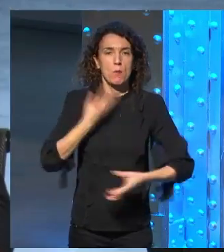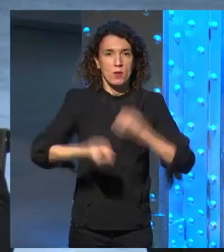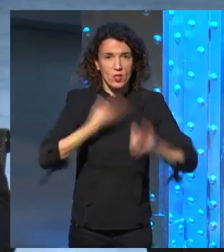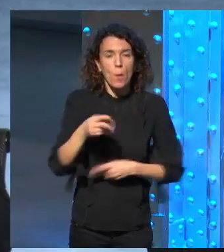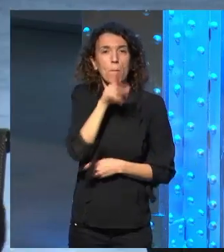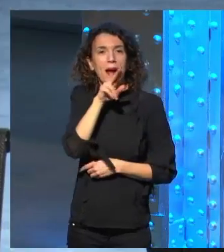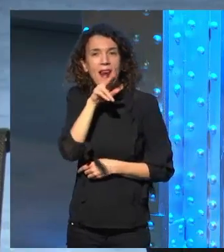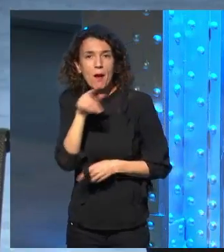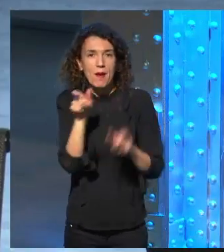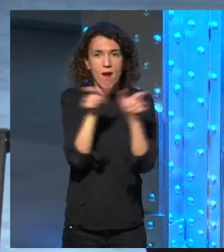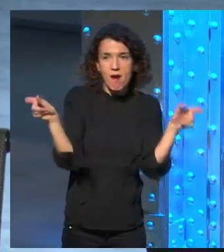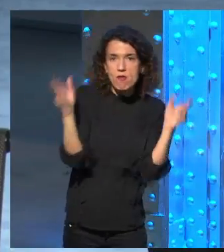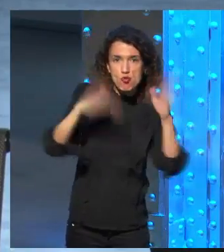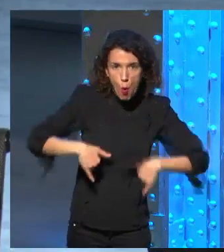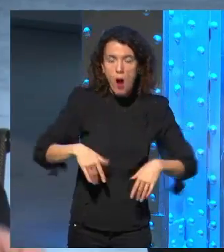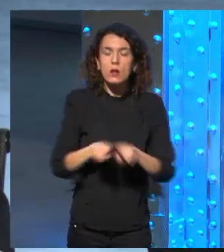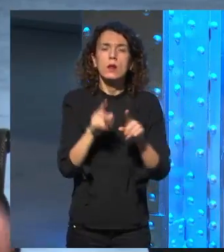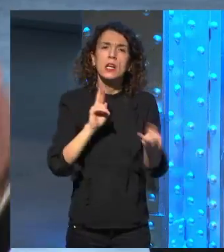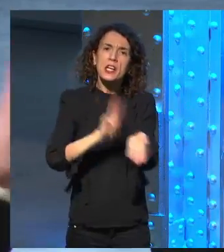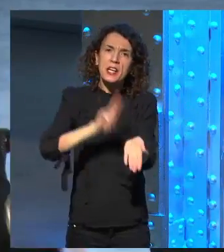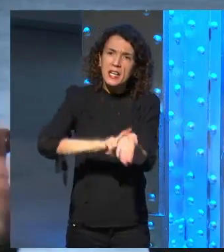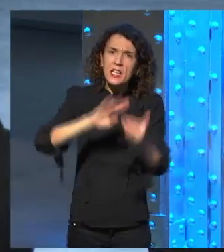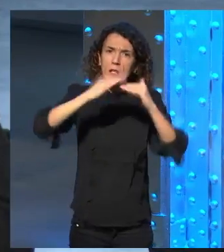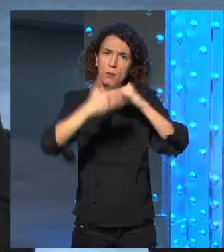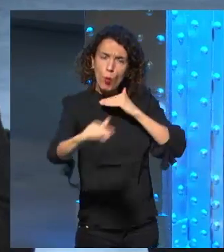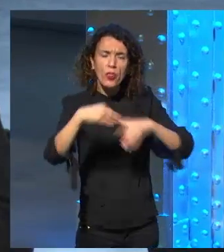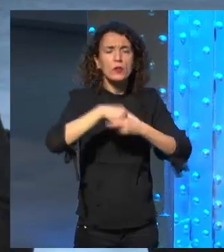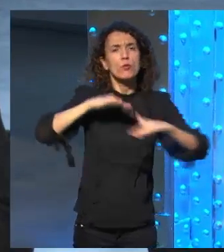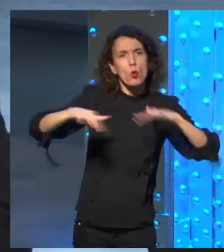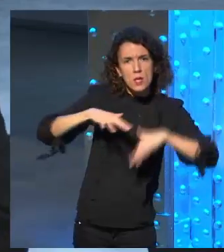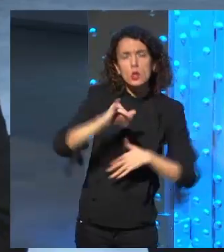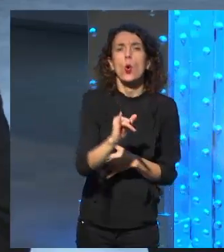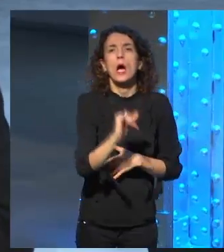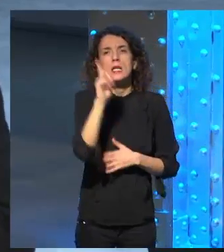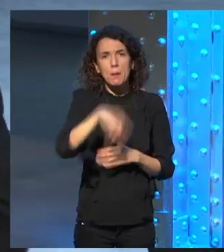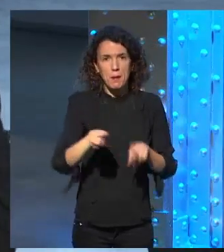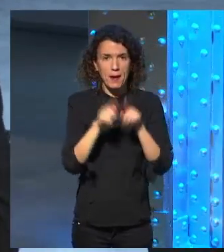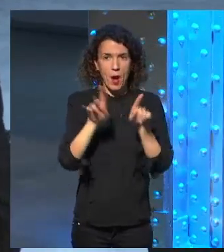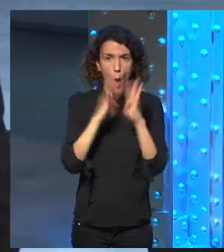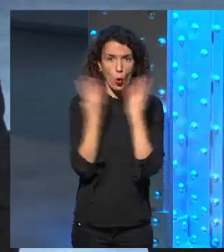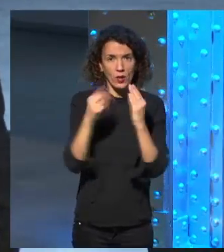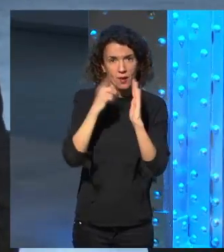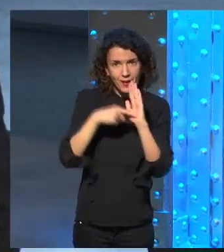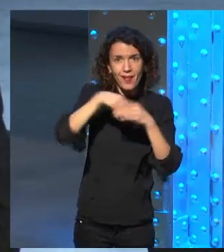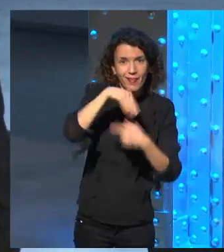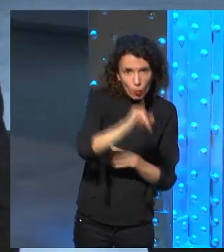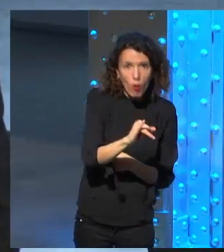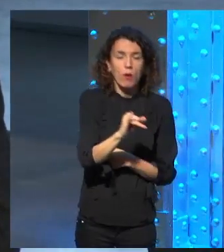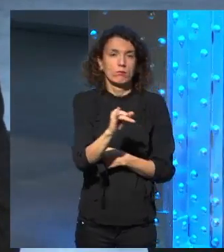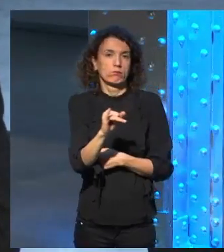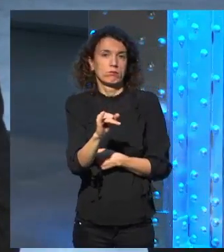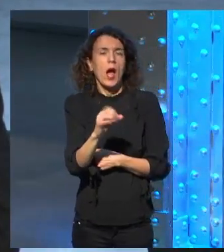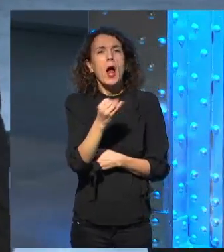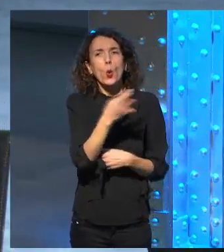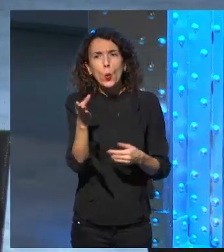palabras, pero este tipo de ritmo está presente en este tipo de movimientos, está presente en el concierto para orquesta y en el mandarín maravilloso,